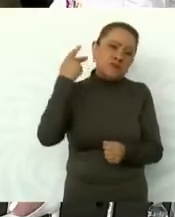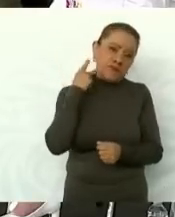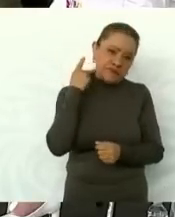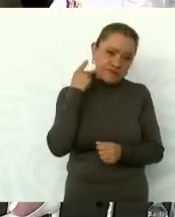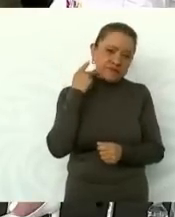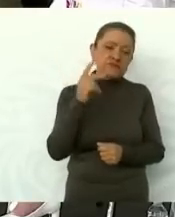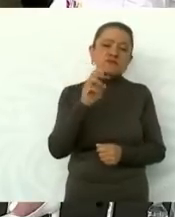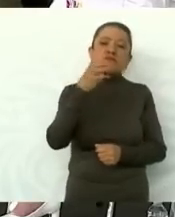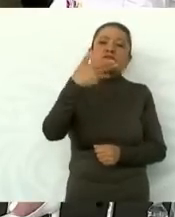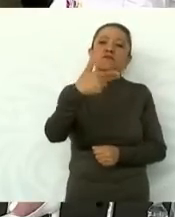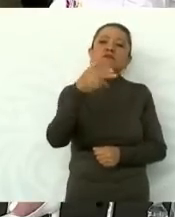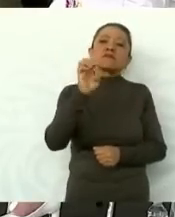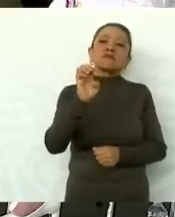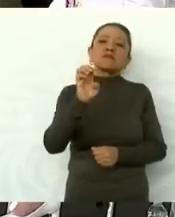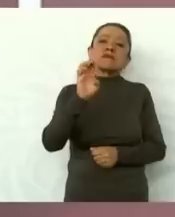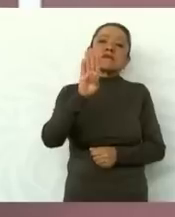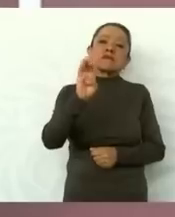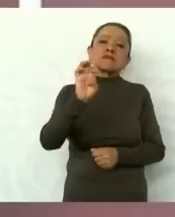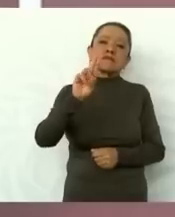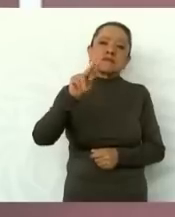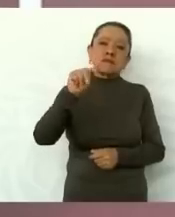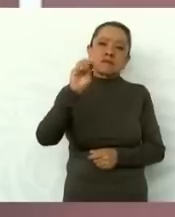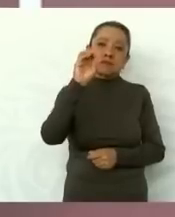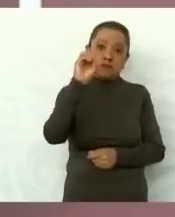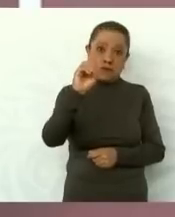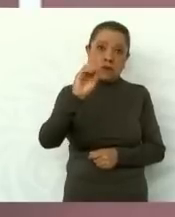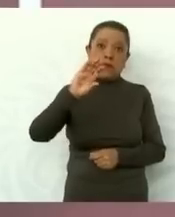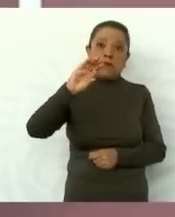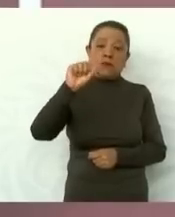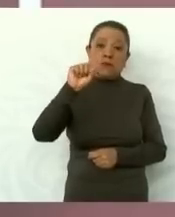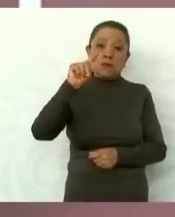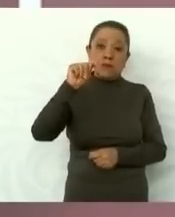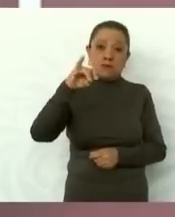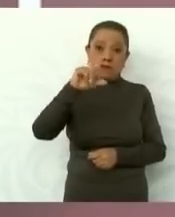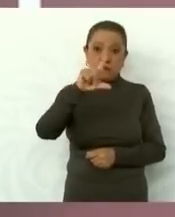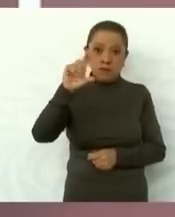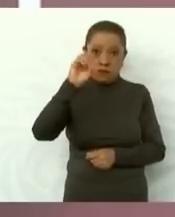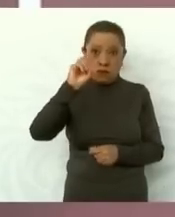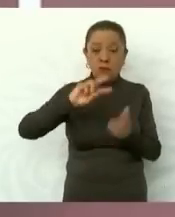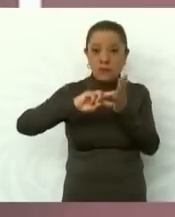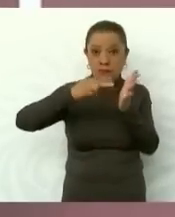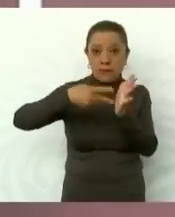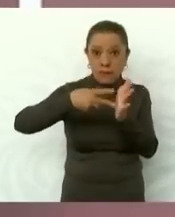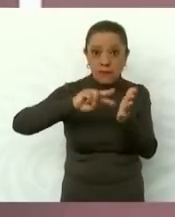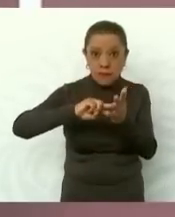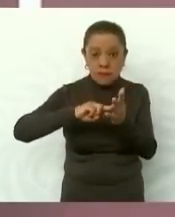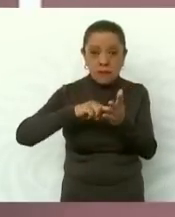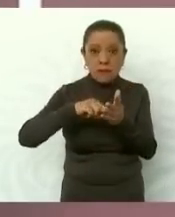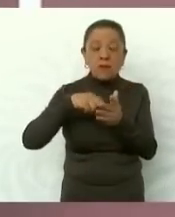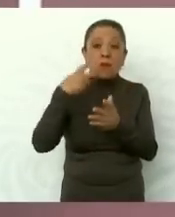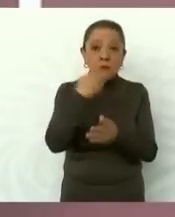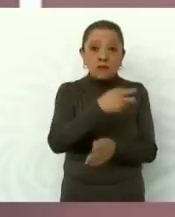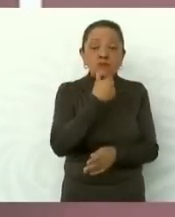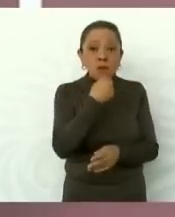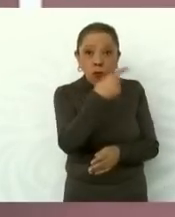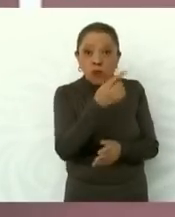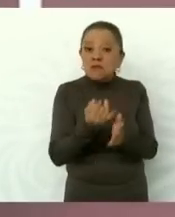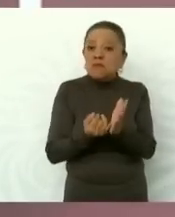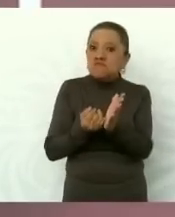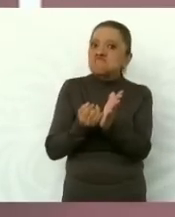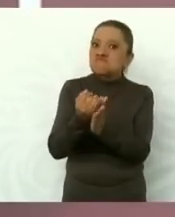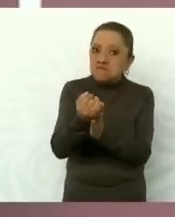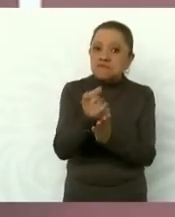ingeniero mexicano que además de ser un gran ingeniero, decidió dedicar su vida